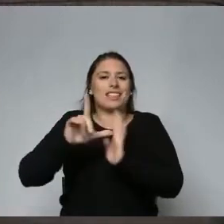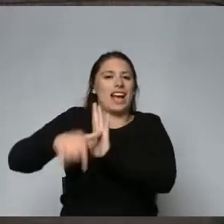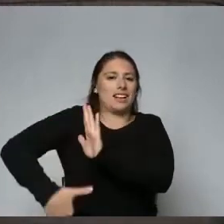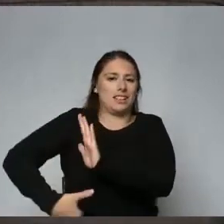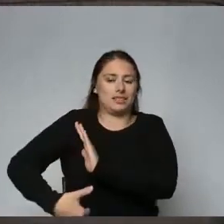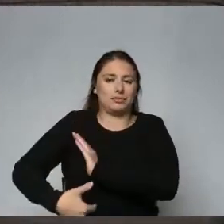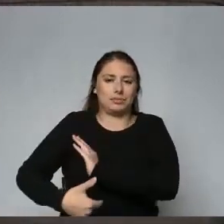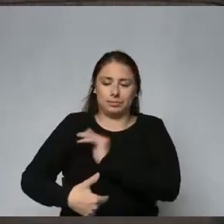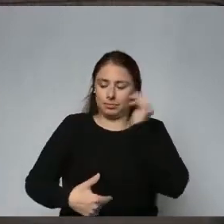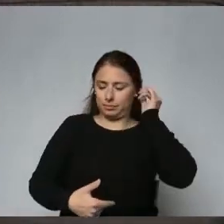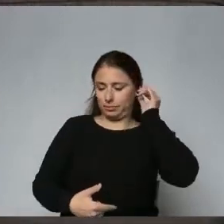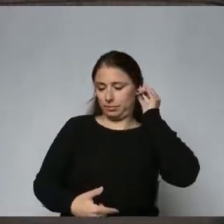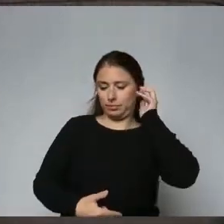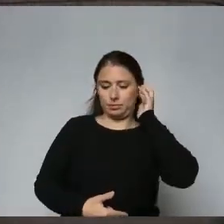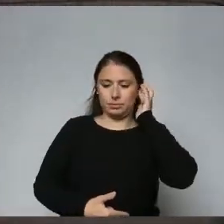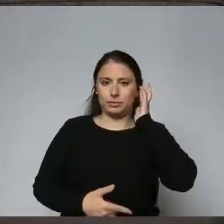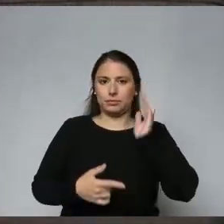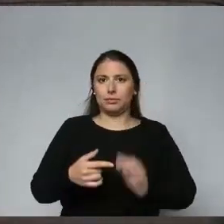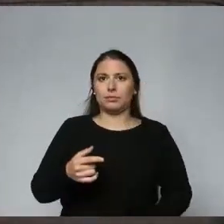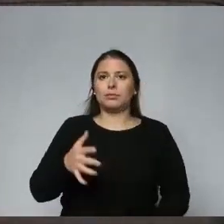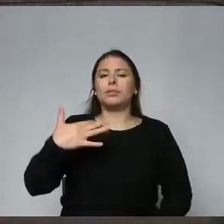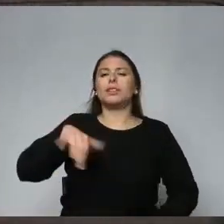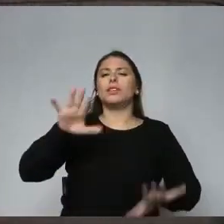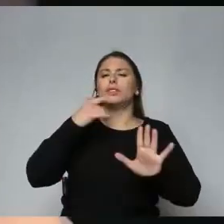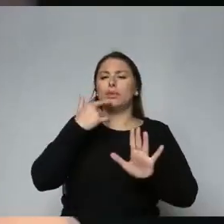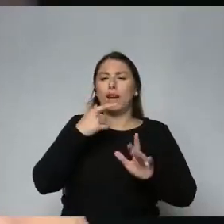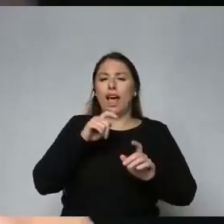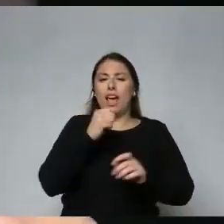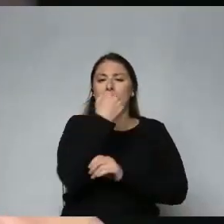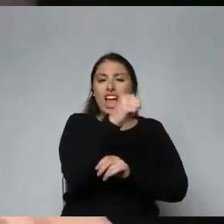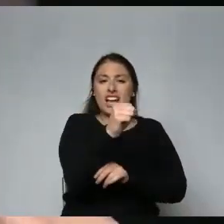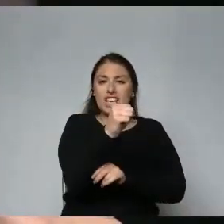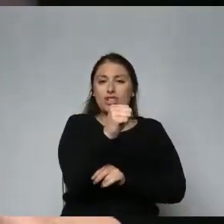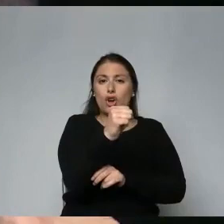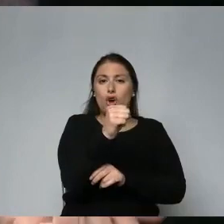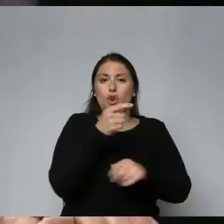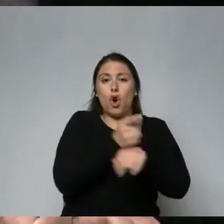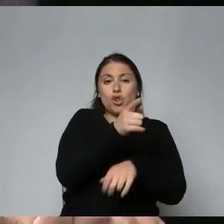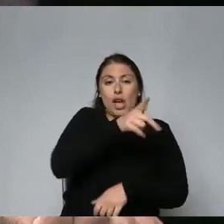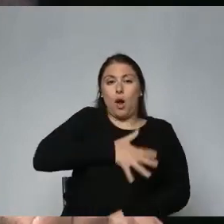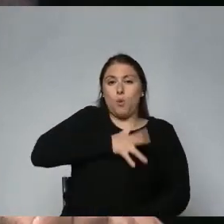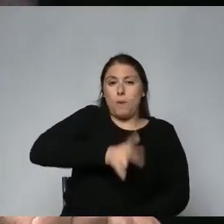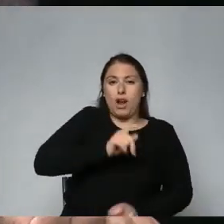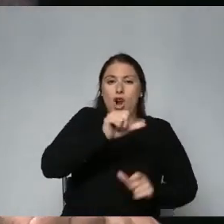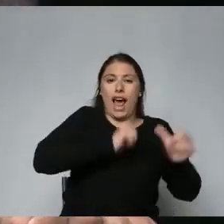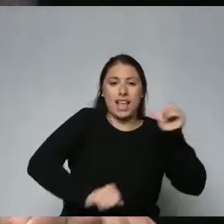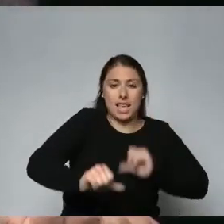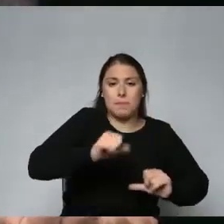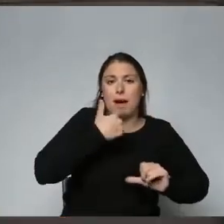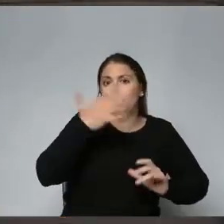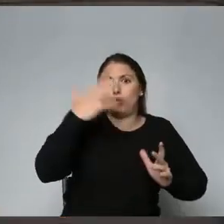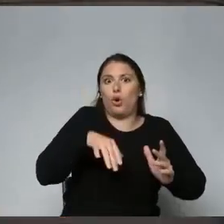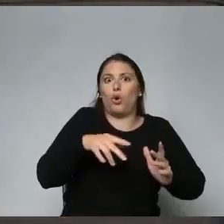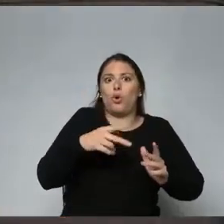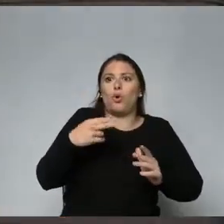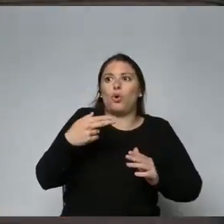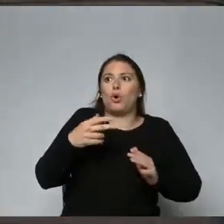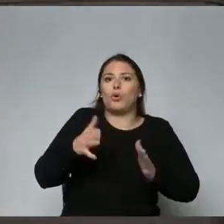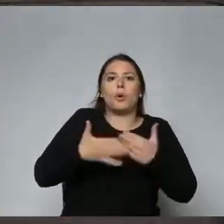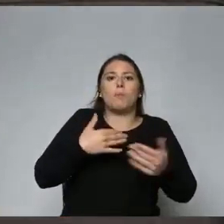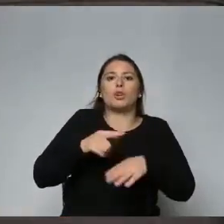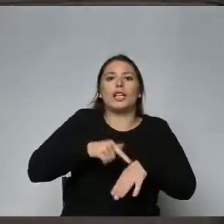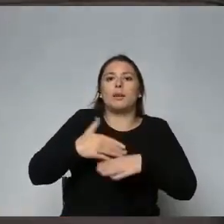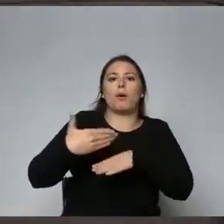tesis mayoritaria. Porque si fueran delitos de lesa humanidad serían imprescriptibles. Claro, la tesis de